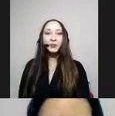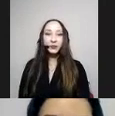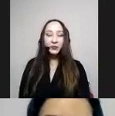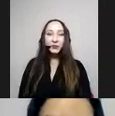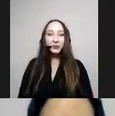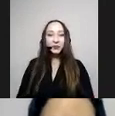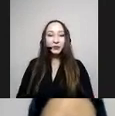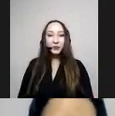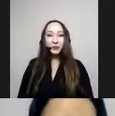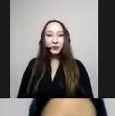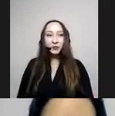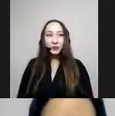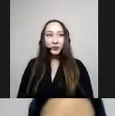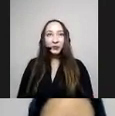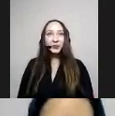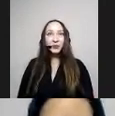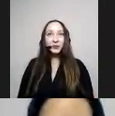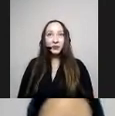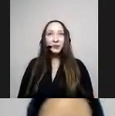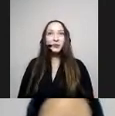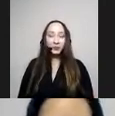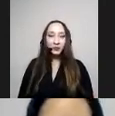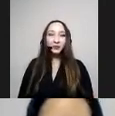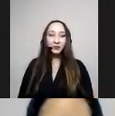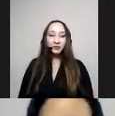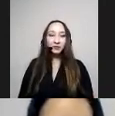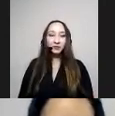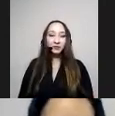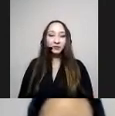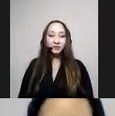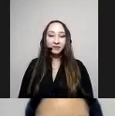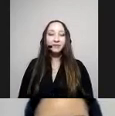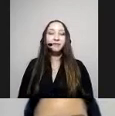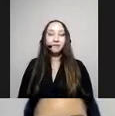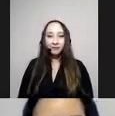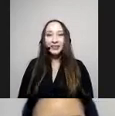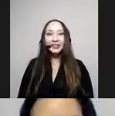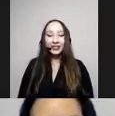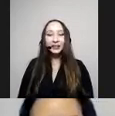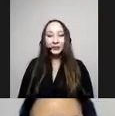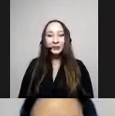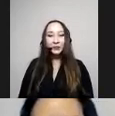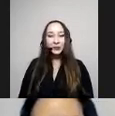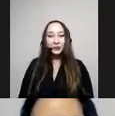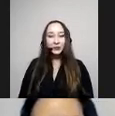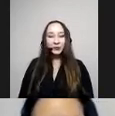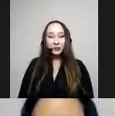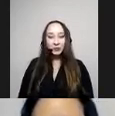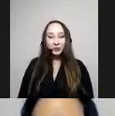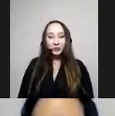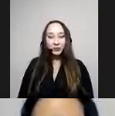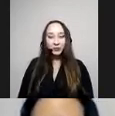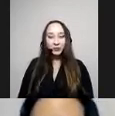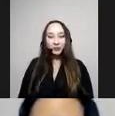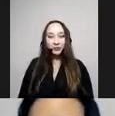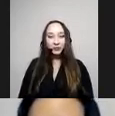Excelente. Y luego hay varios retos, ¿no? Retos también que sacan cada día y todo eso. Muy bien. Así es. Está Wendy